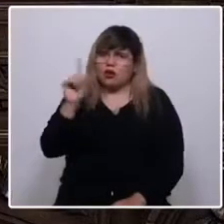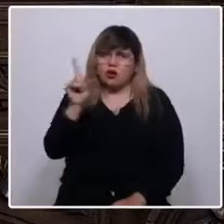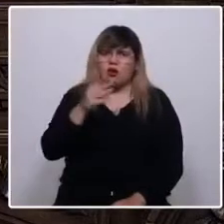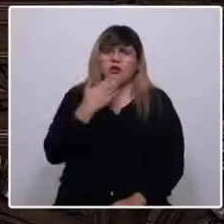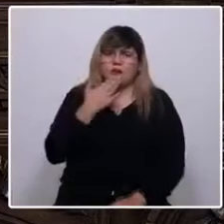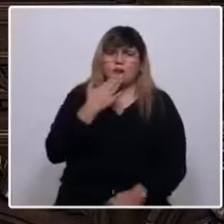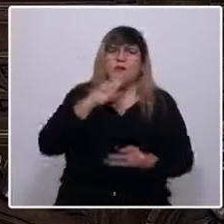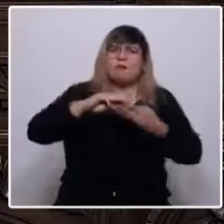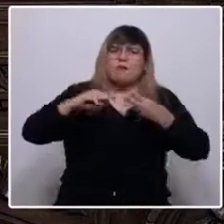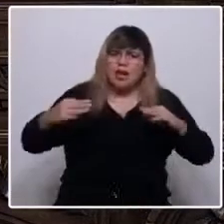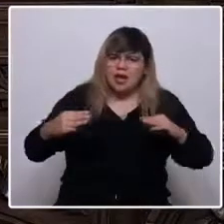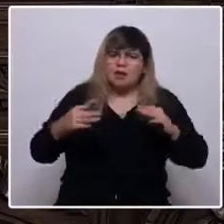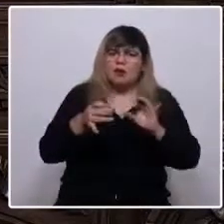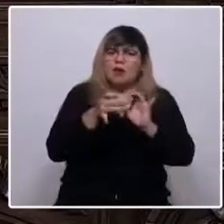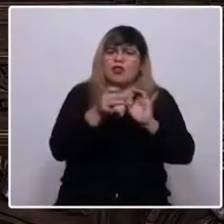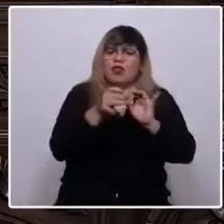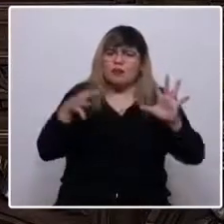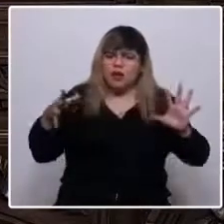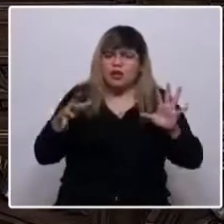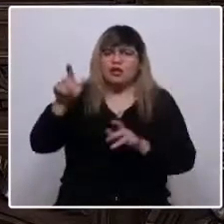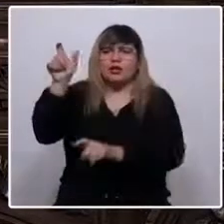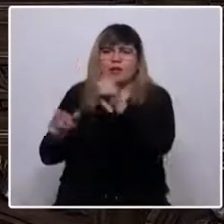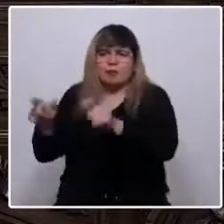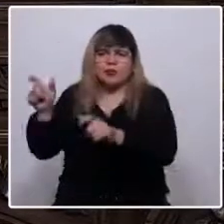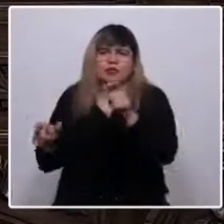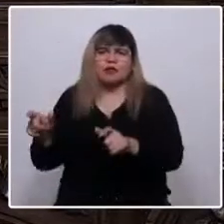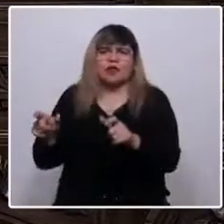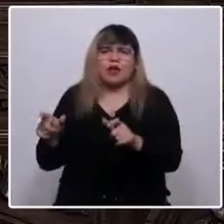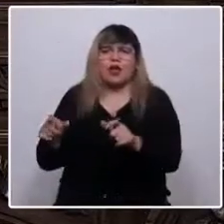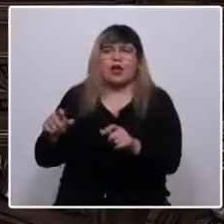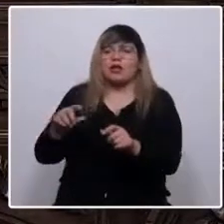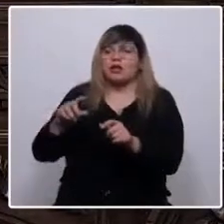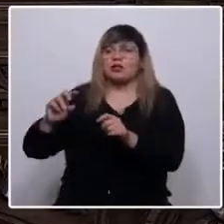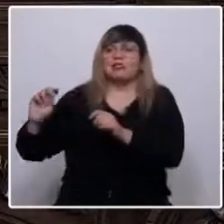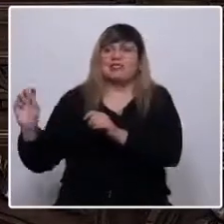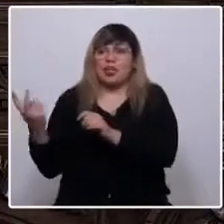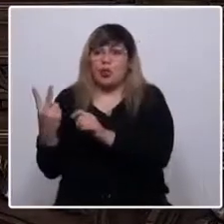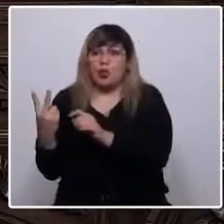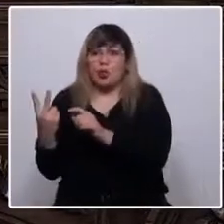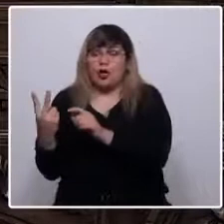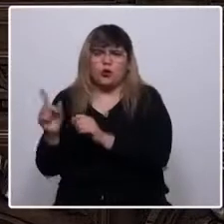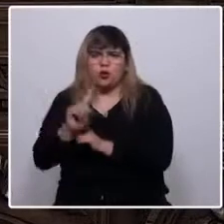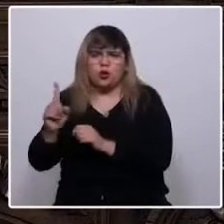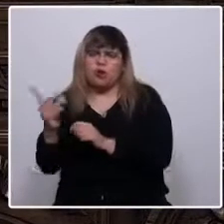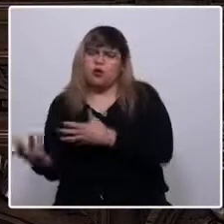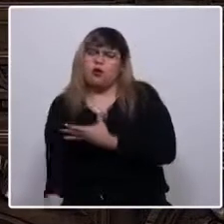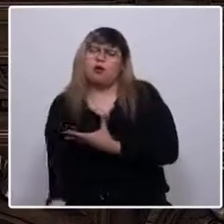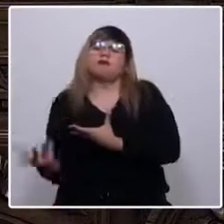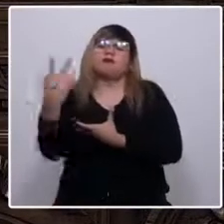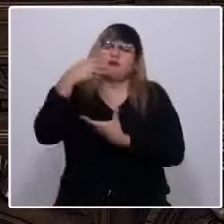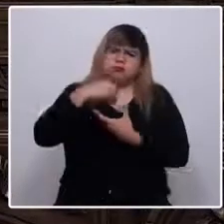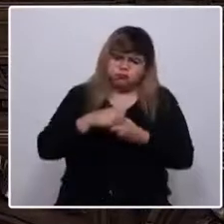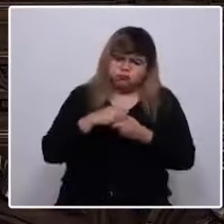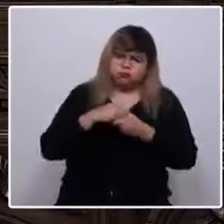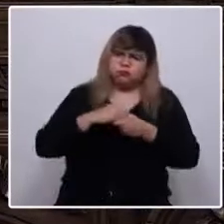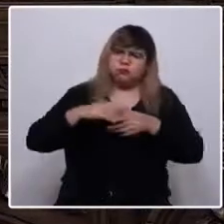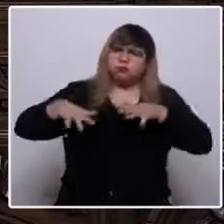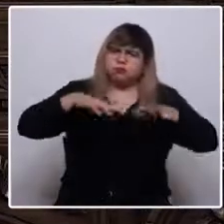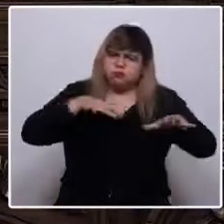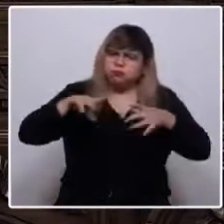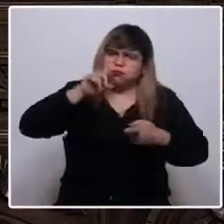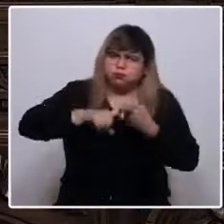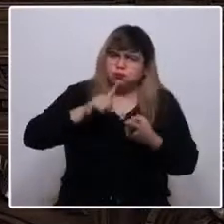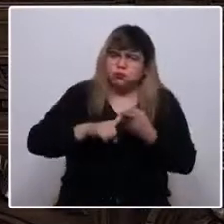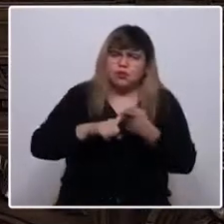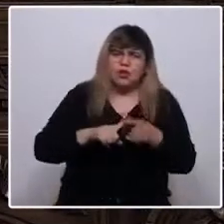mediante los cuales las y los soberanas dejen de hacer secundarios sino que sean protagónicos tenemos que romper las lógicas